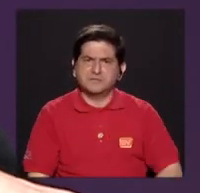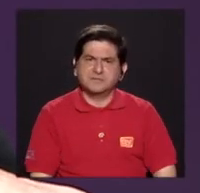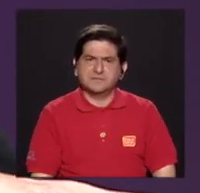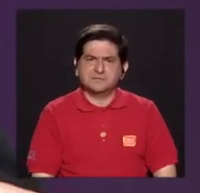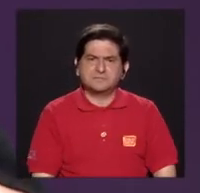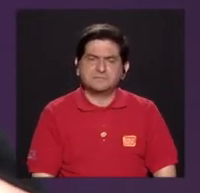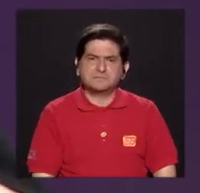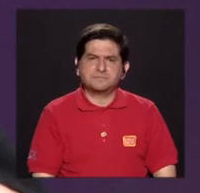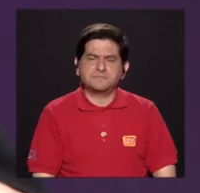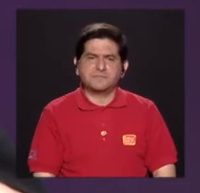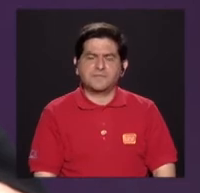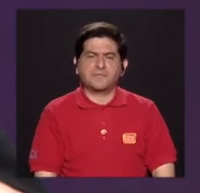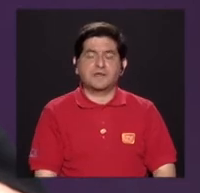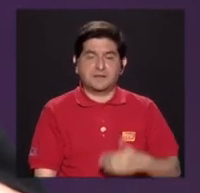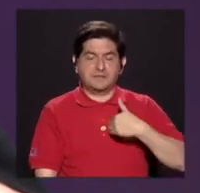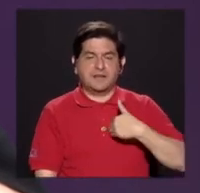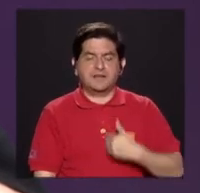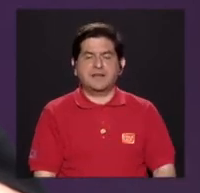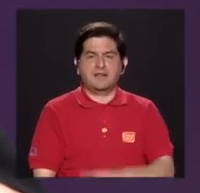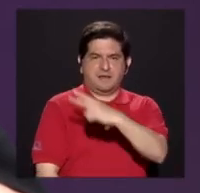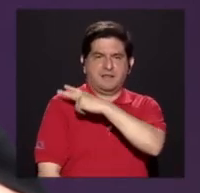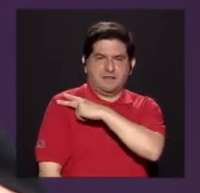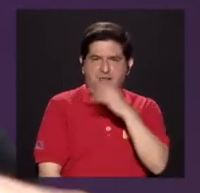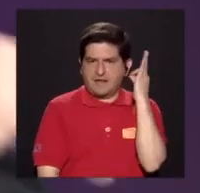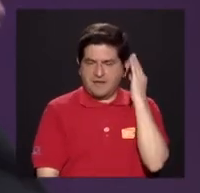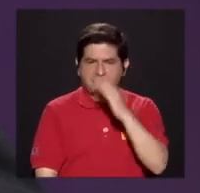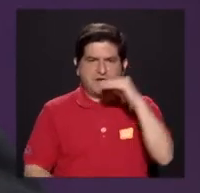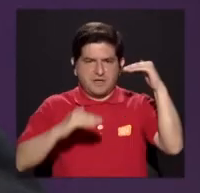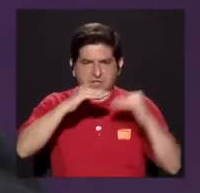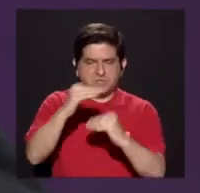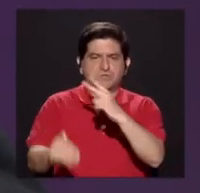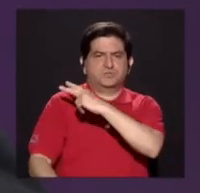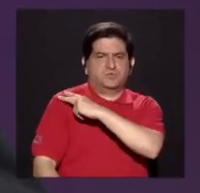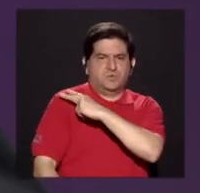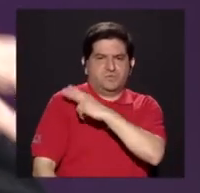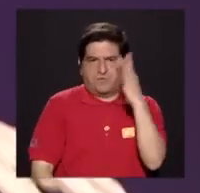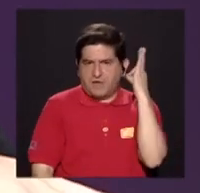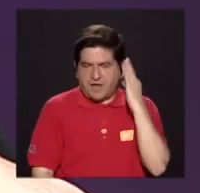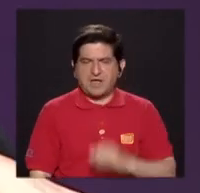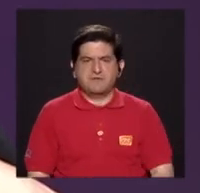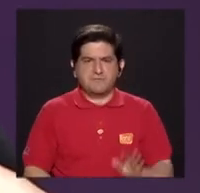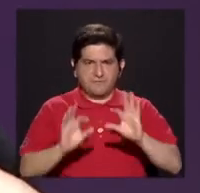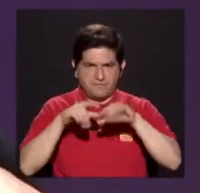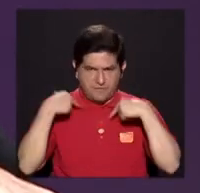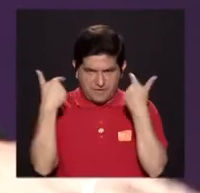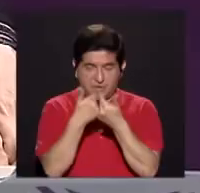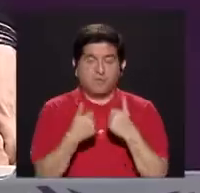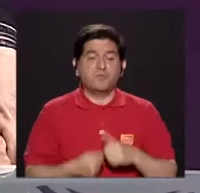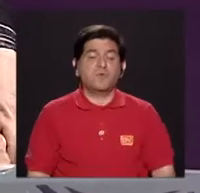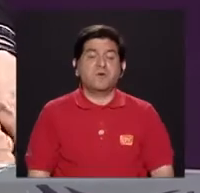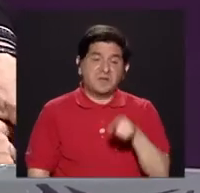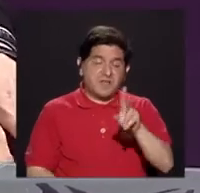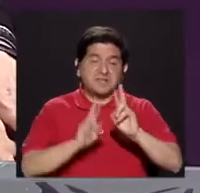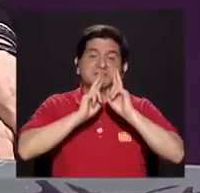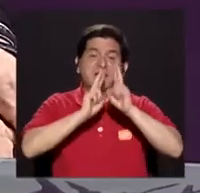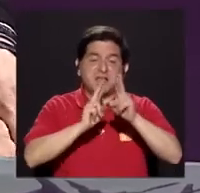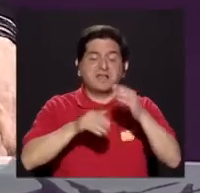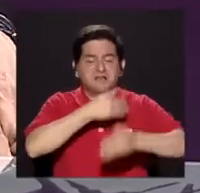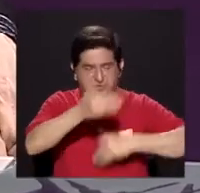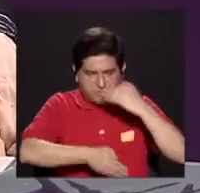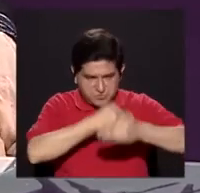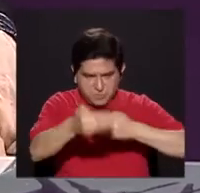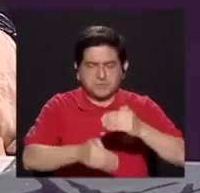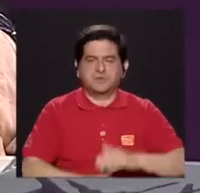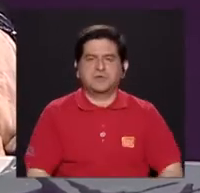Tenemos jefa y subjefa de fracción en Liberación Nacional. Bueno, eso básicamente fue el resultado de todo ese proceso. Claro, bueno, a eso voy.